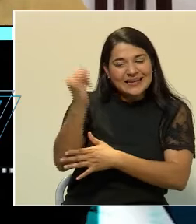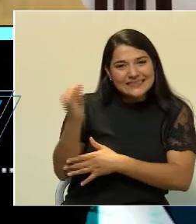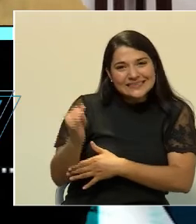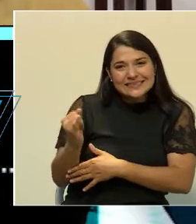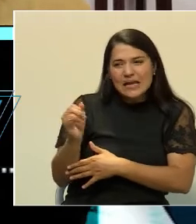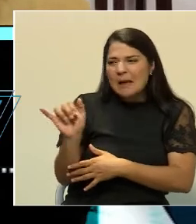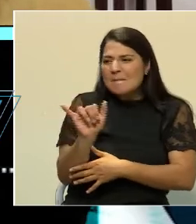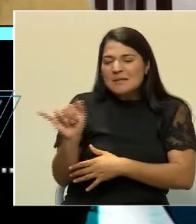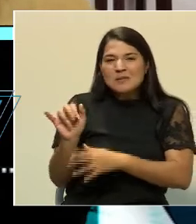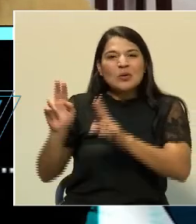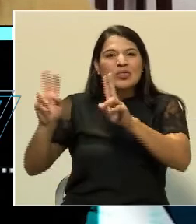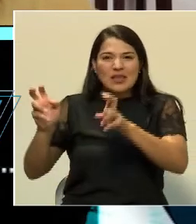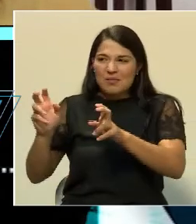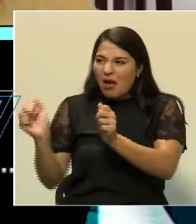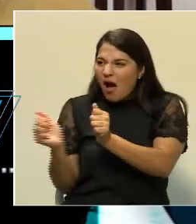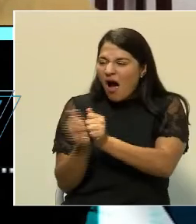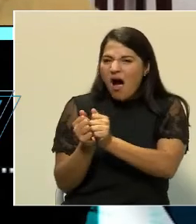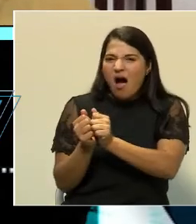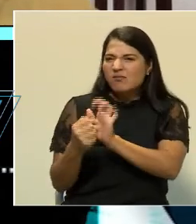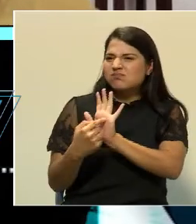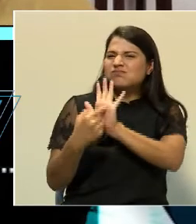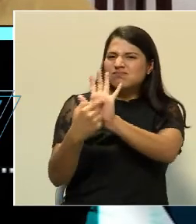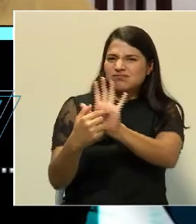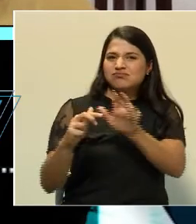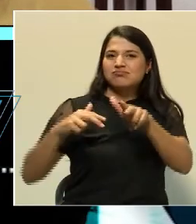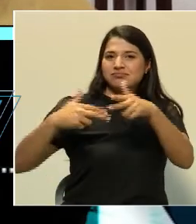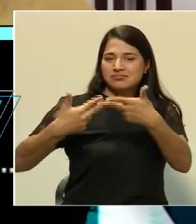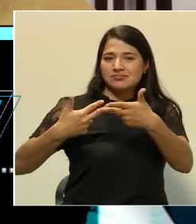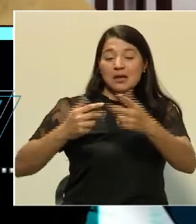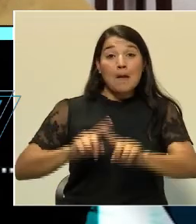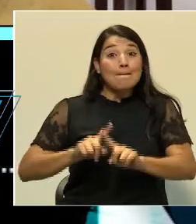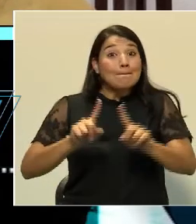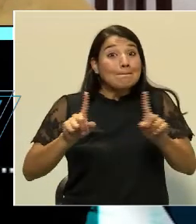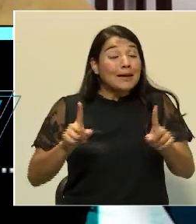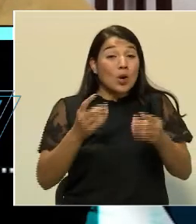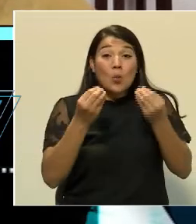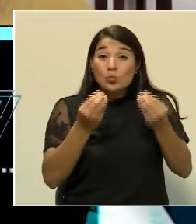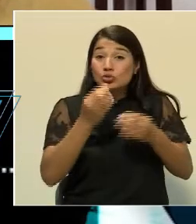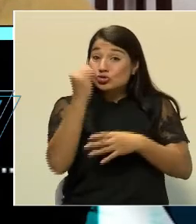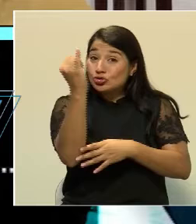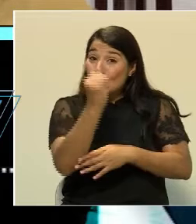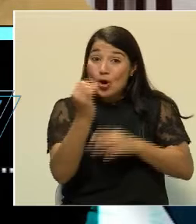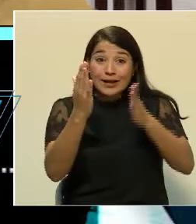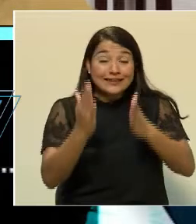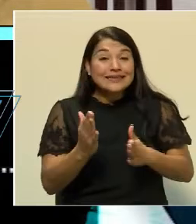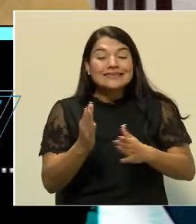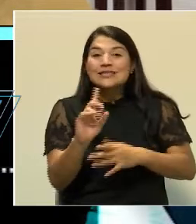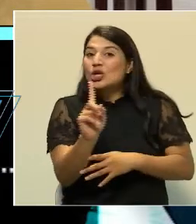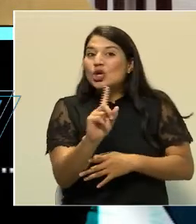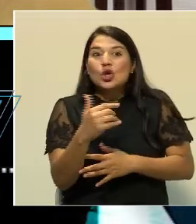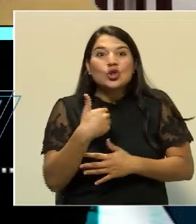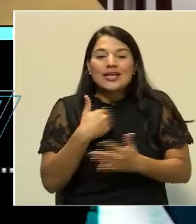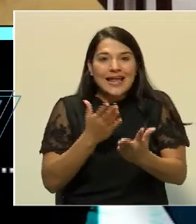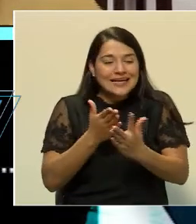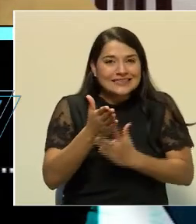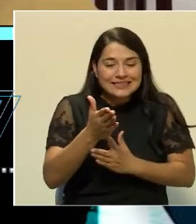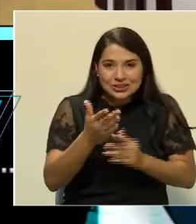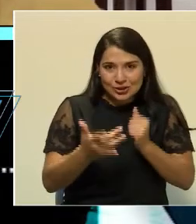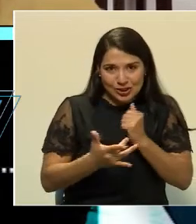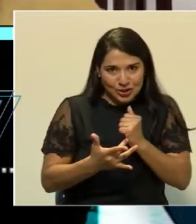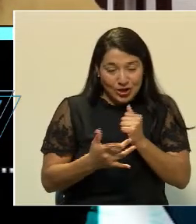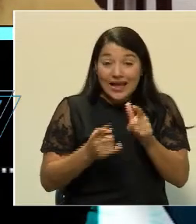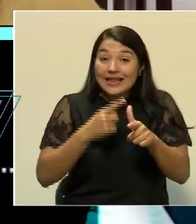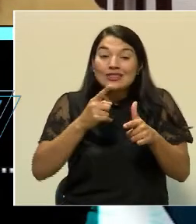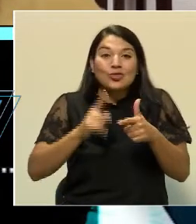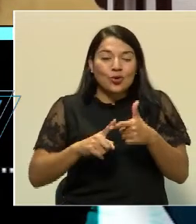los mismos temas, por ejemplo. Pero hay muchísimos artistas que no han tenido esta facilidad del manejo de las herramientas virtuales, que tienen